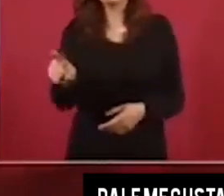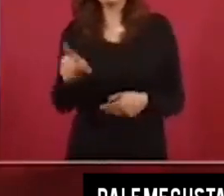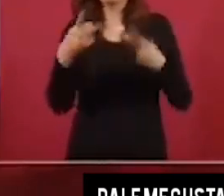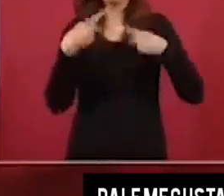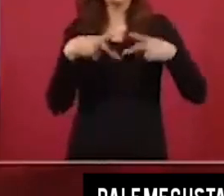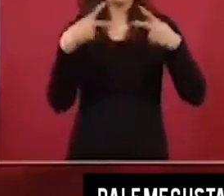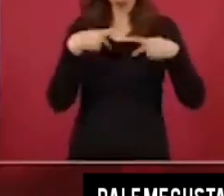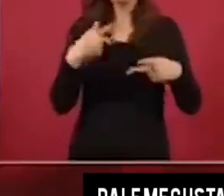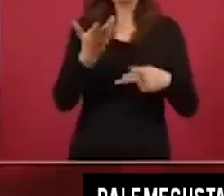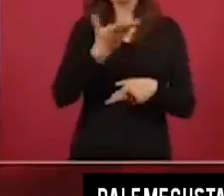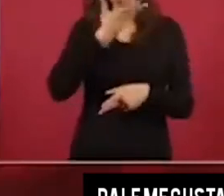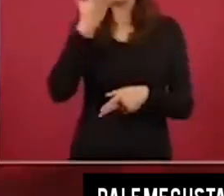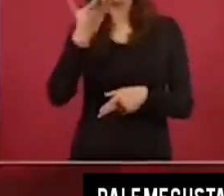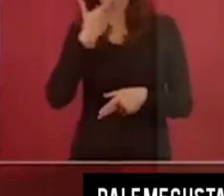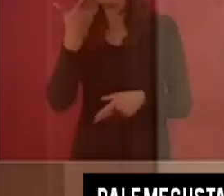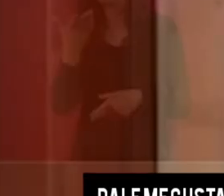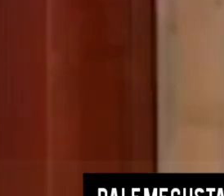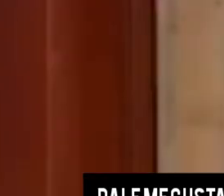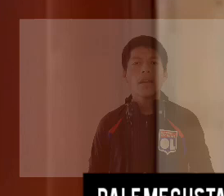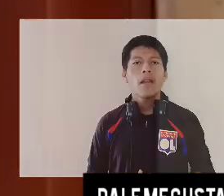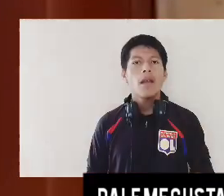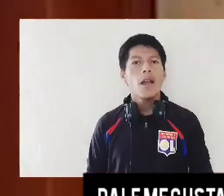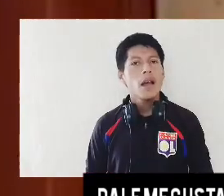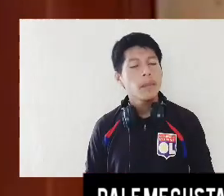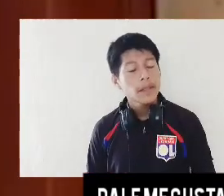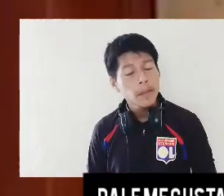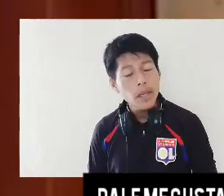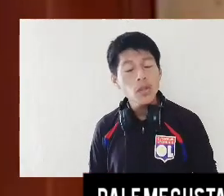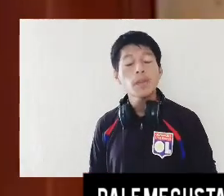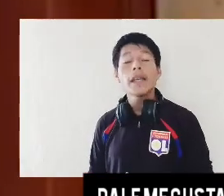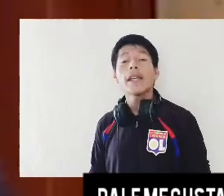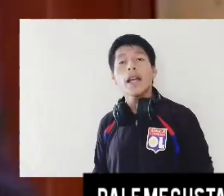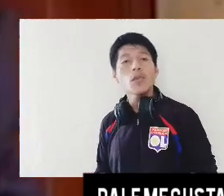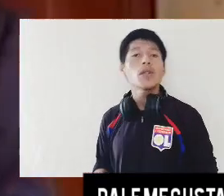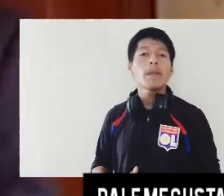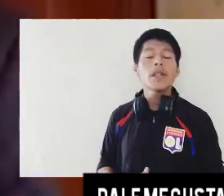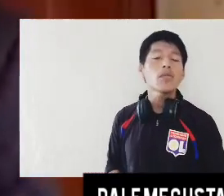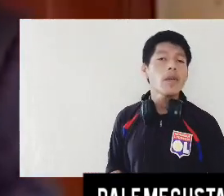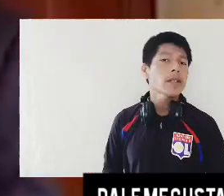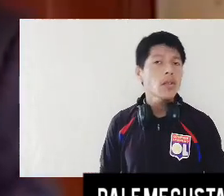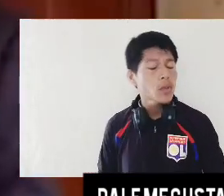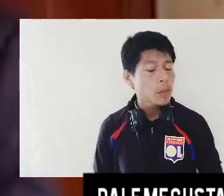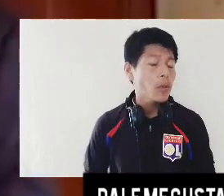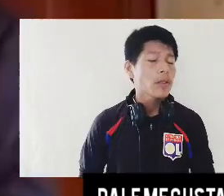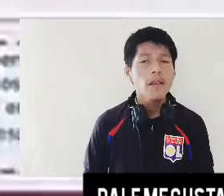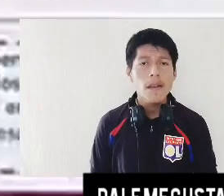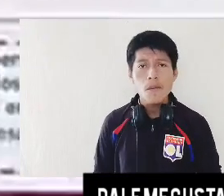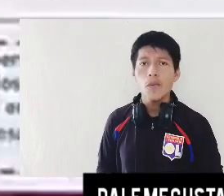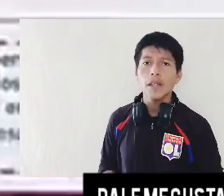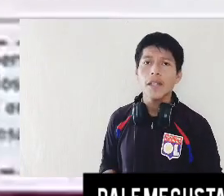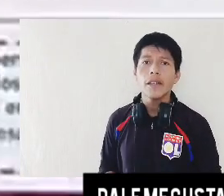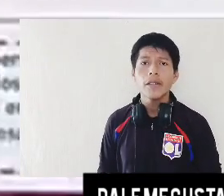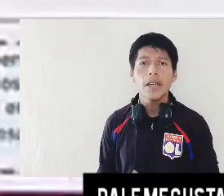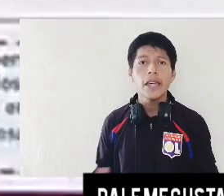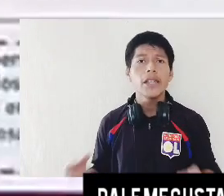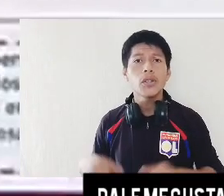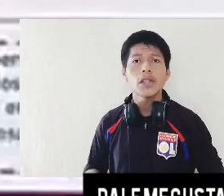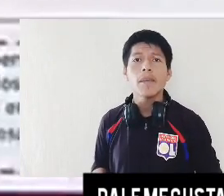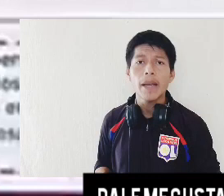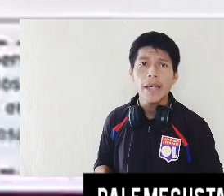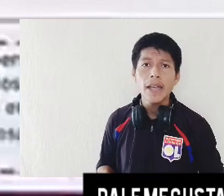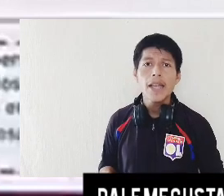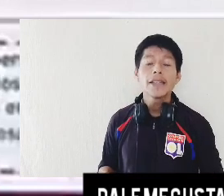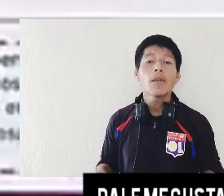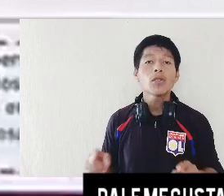los delitos de delincuencia organizada. Amigas y amigos mexicanos y paisanos tabasqueños, espero que tengan un excelente